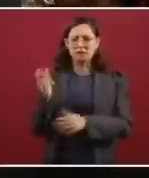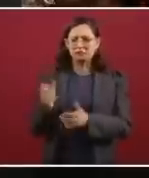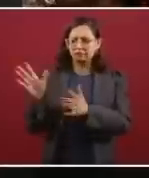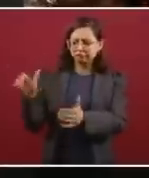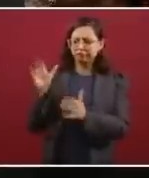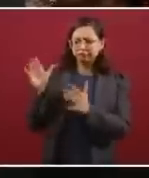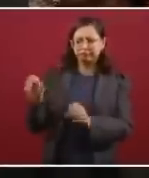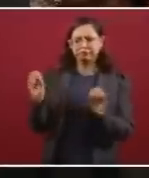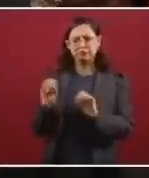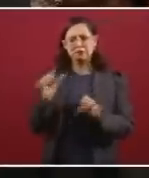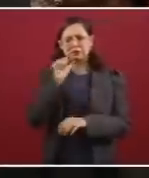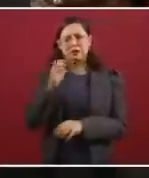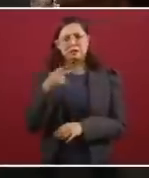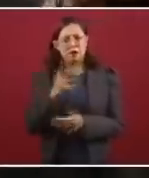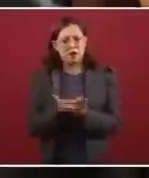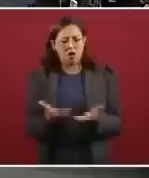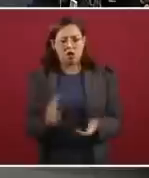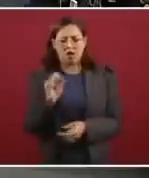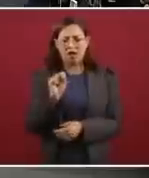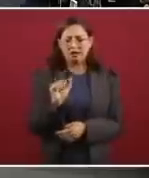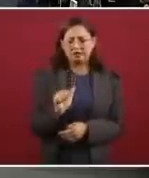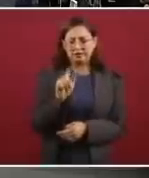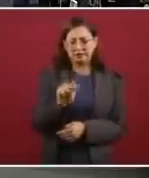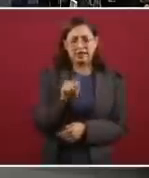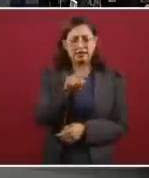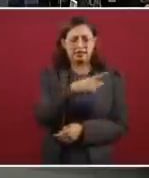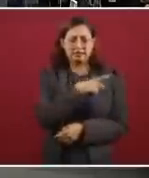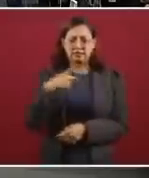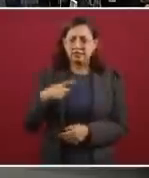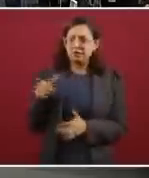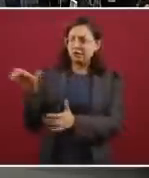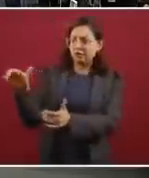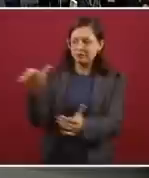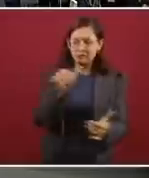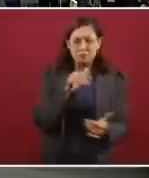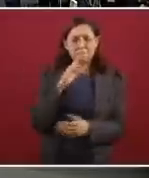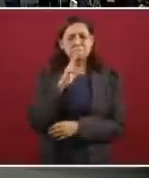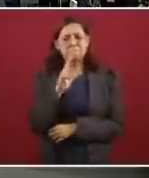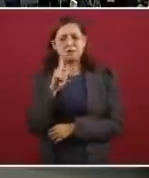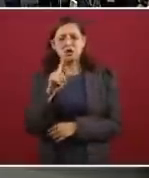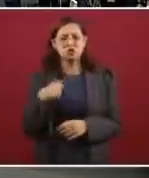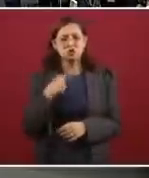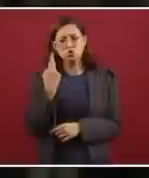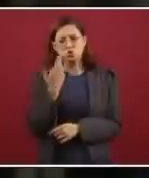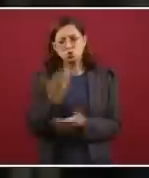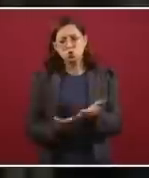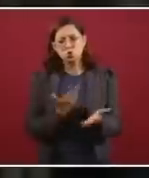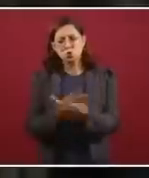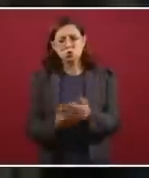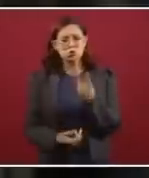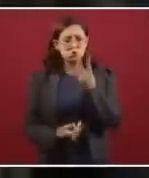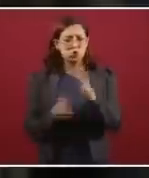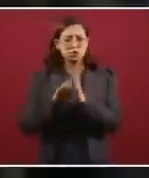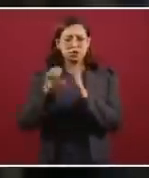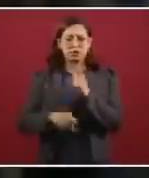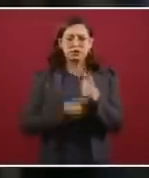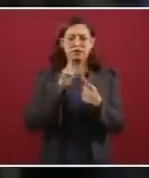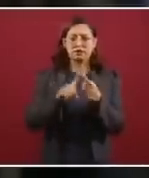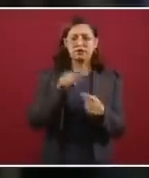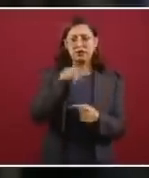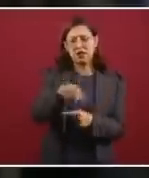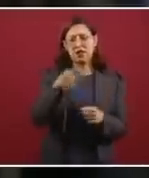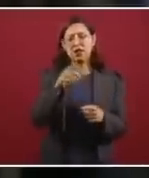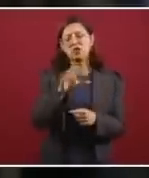y ello implica pues el recaudar mejor. Y yo le citaba dos ejemplos. Uno, en el caso del Consejo